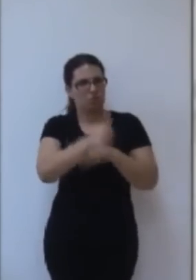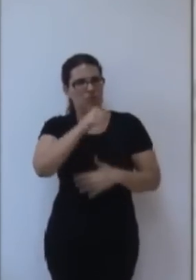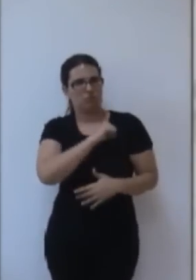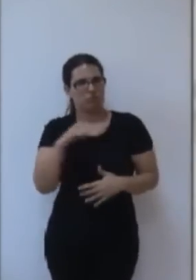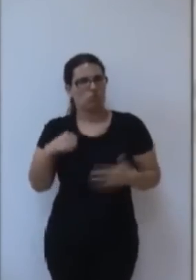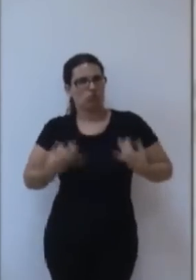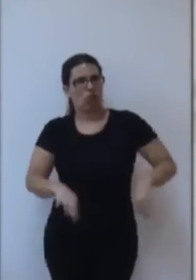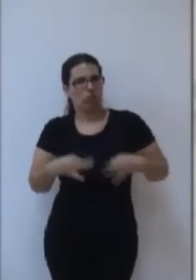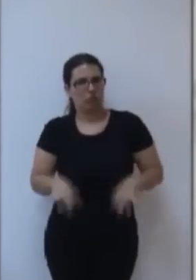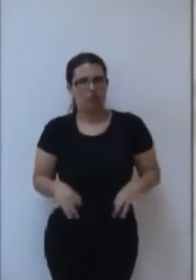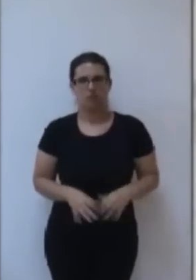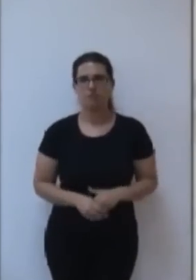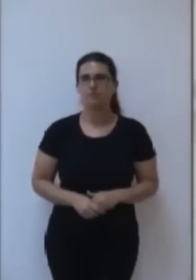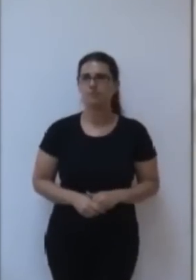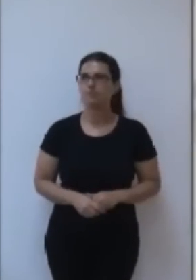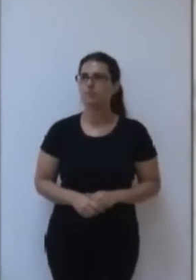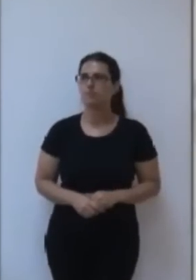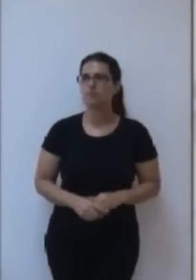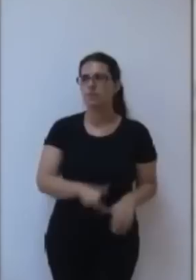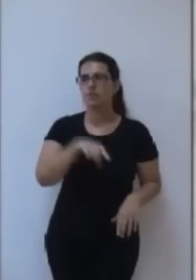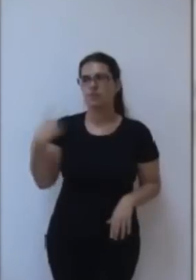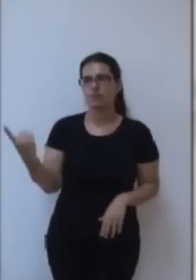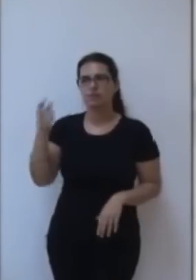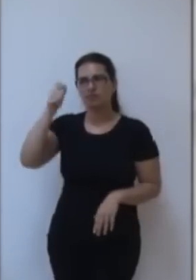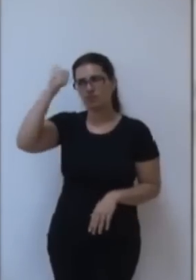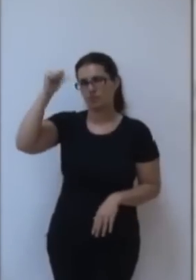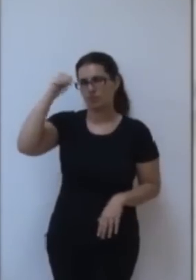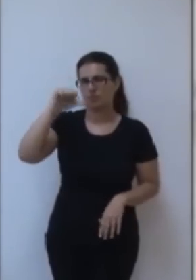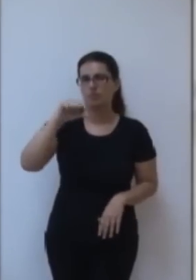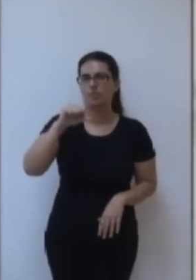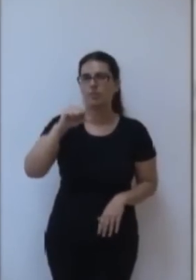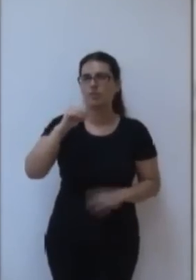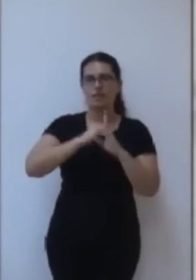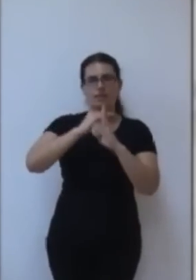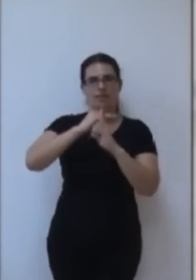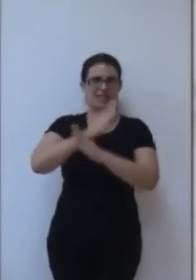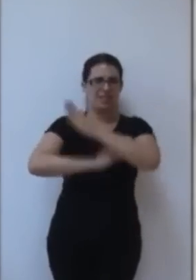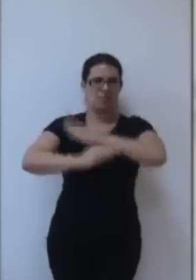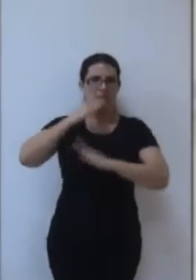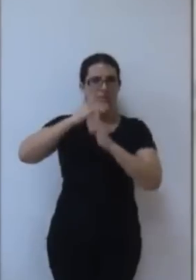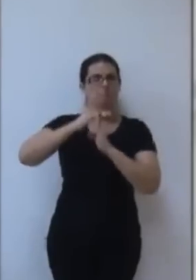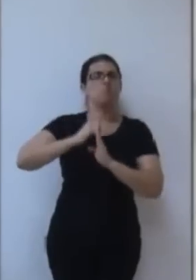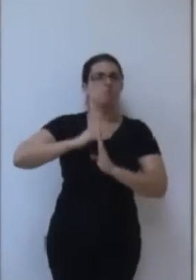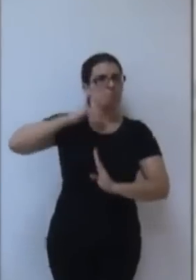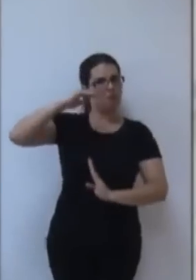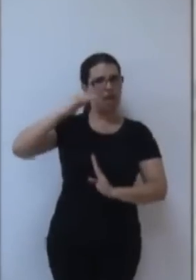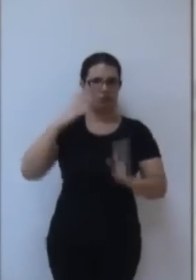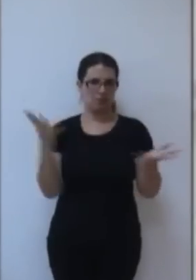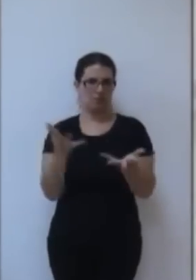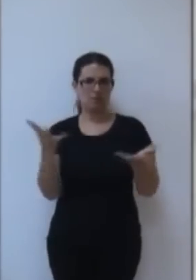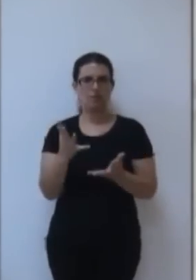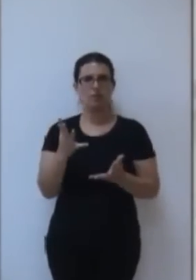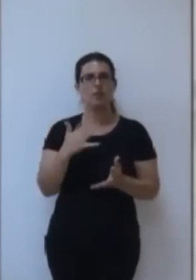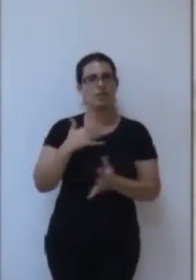menos normal, podríamos decir. Y los que tienen mayor nivel de discapacidad o que tienen discapacidad intelectual grave tienen una